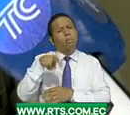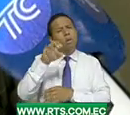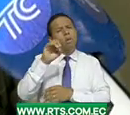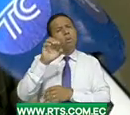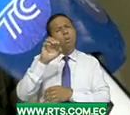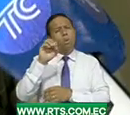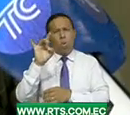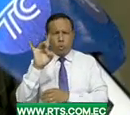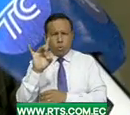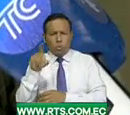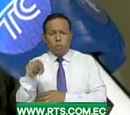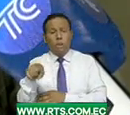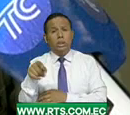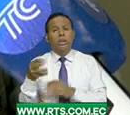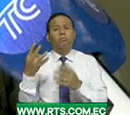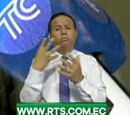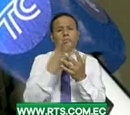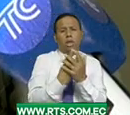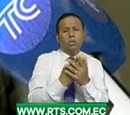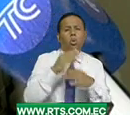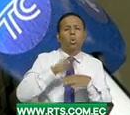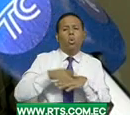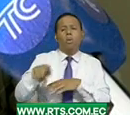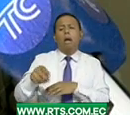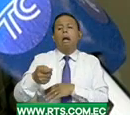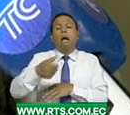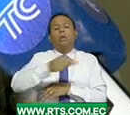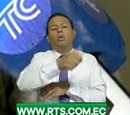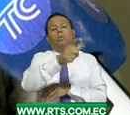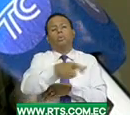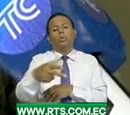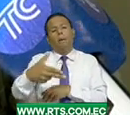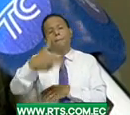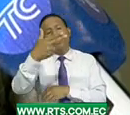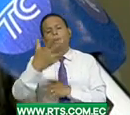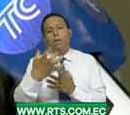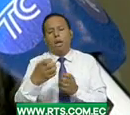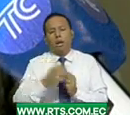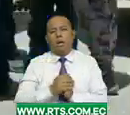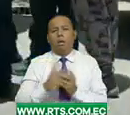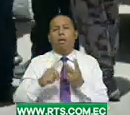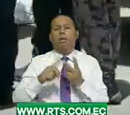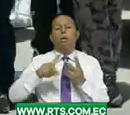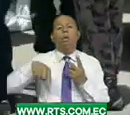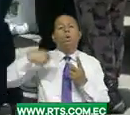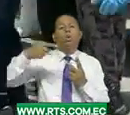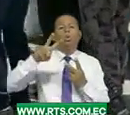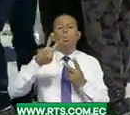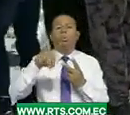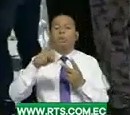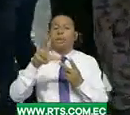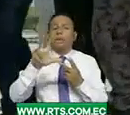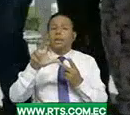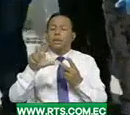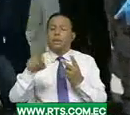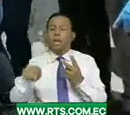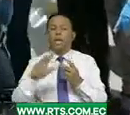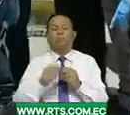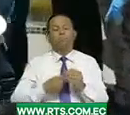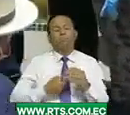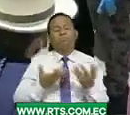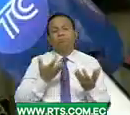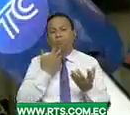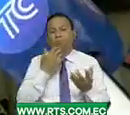por tentativa de asesinato y en el año 2013 por homicidio simple. En el domicilio del